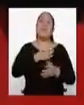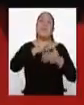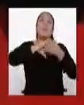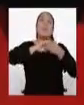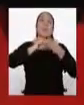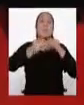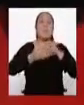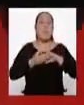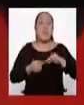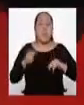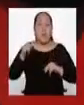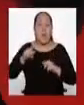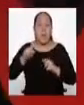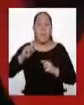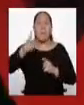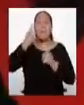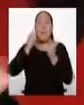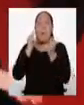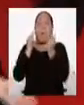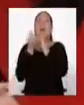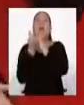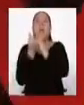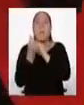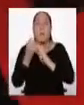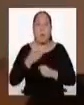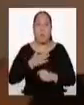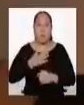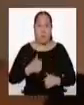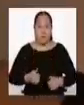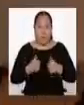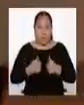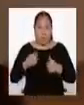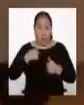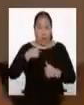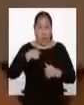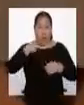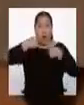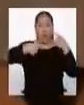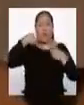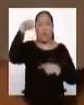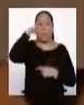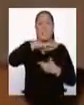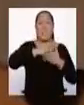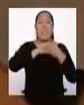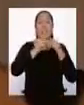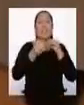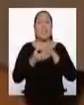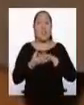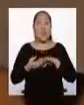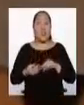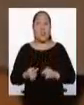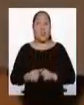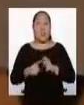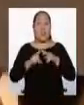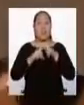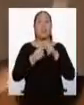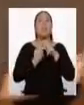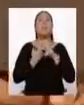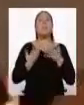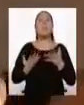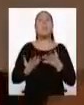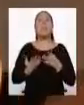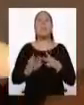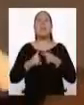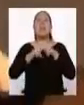punto de quiebre en mi vida. Entonces, para contarles esta historia, vamos a empezar por